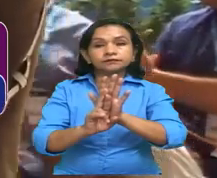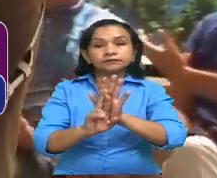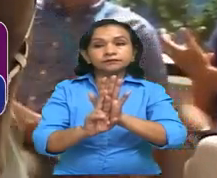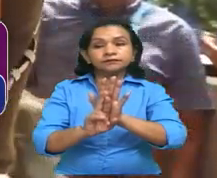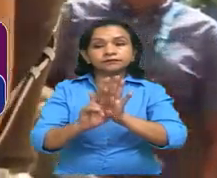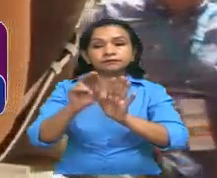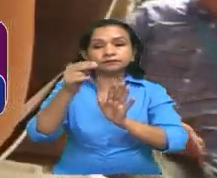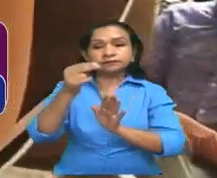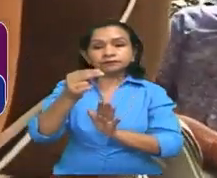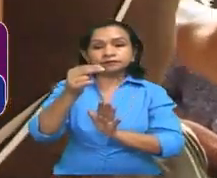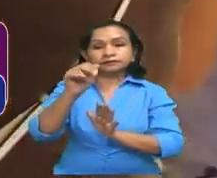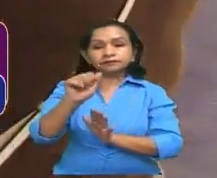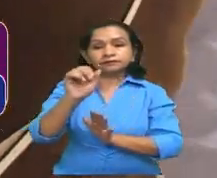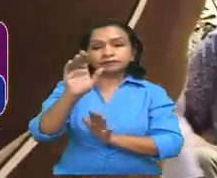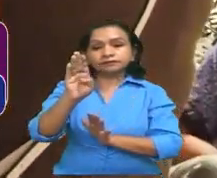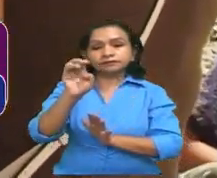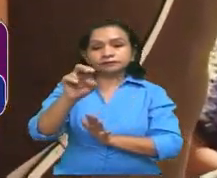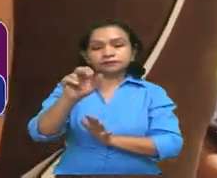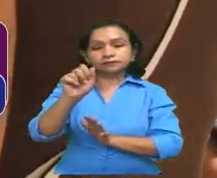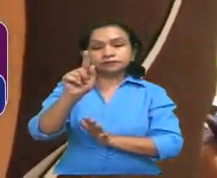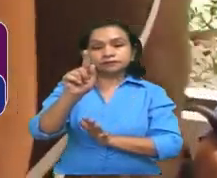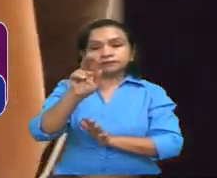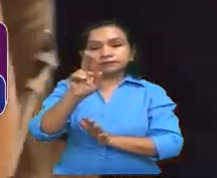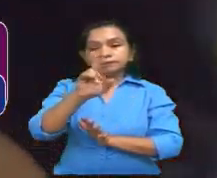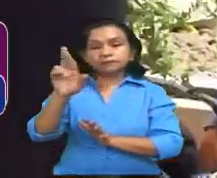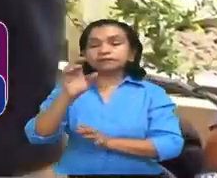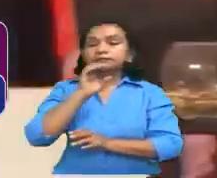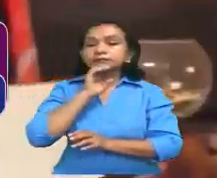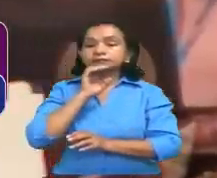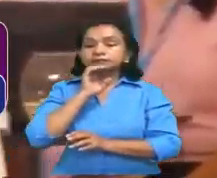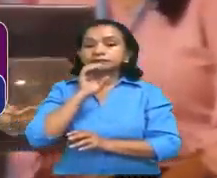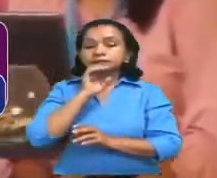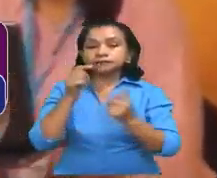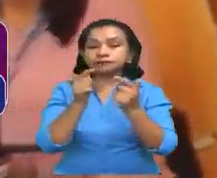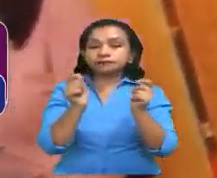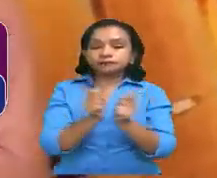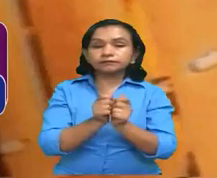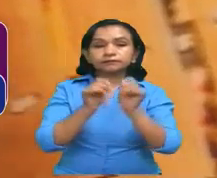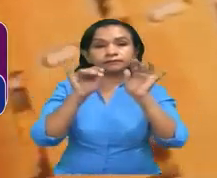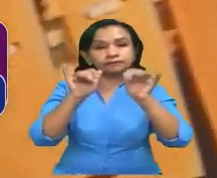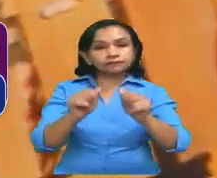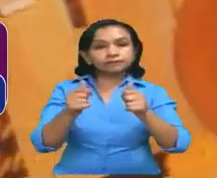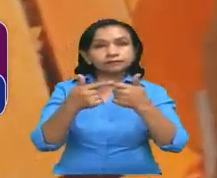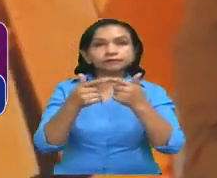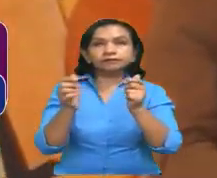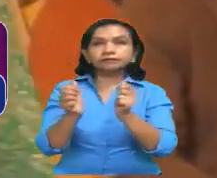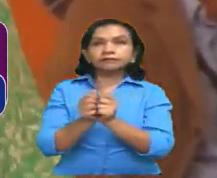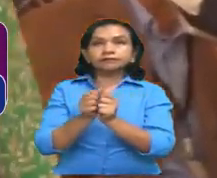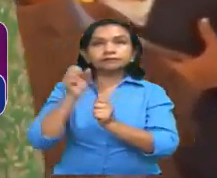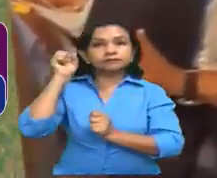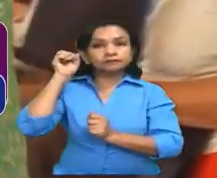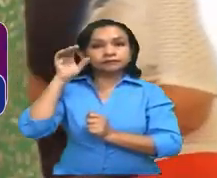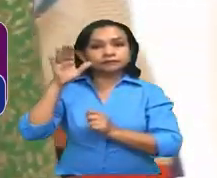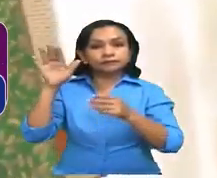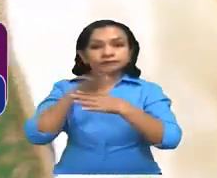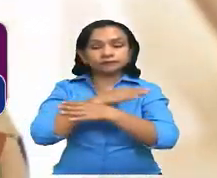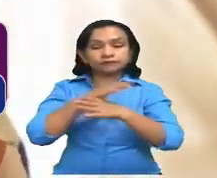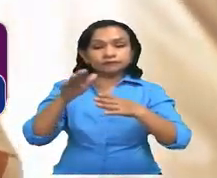de gobierno. Ah, ok. Y hay otro aspecto interesante, y es como estamos viendo ahí,